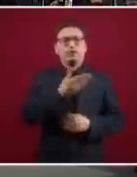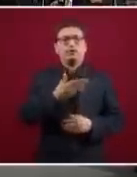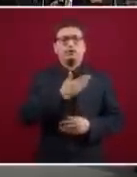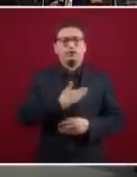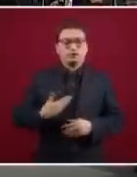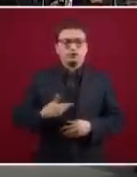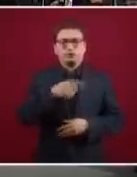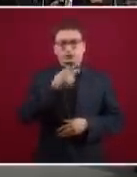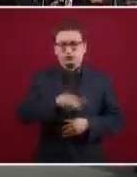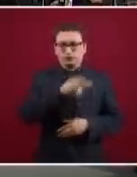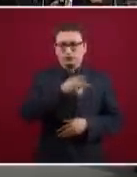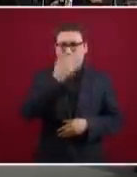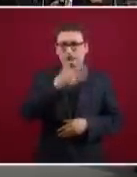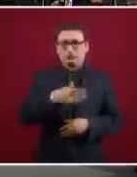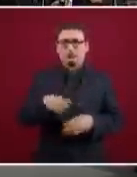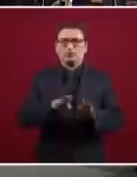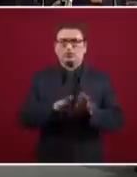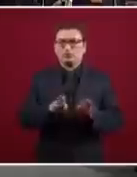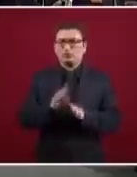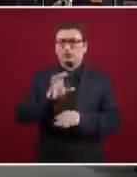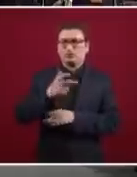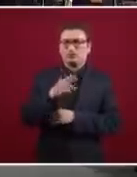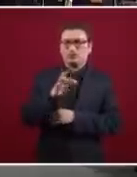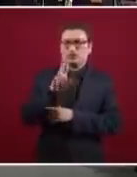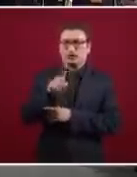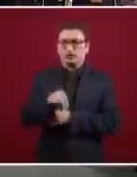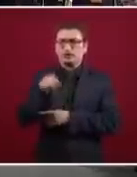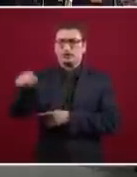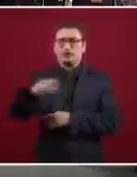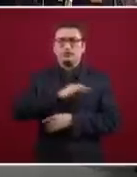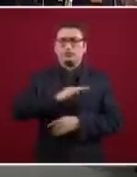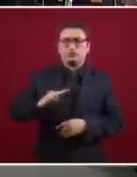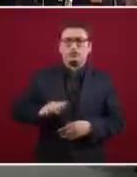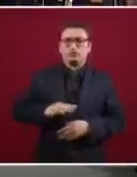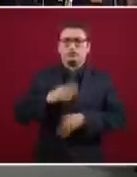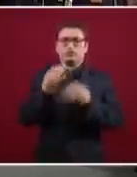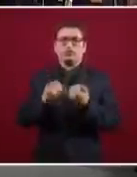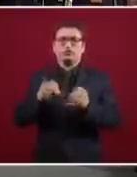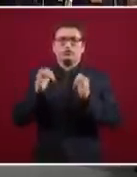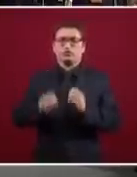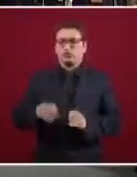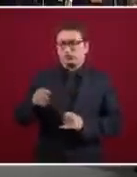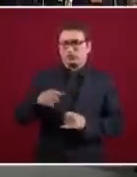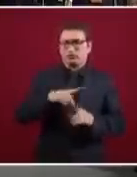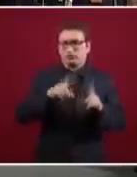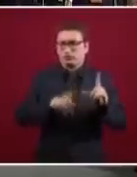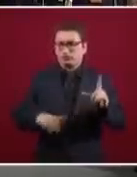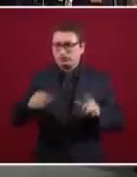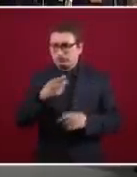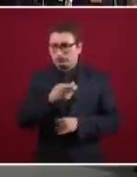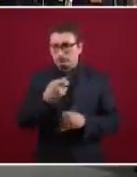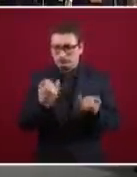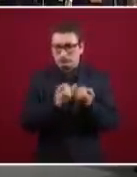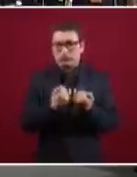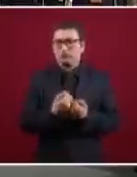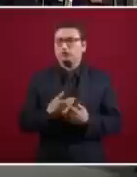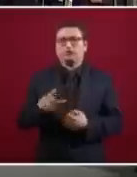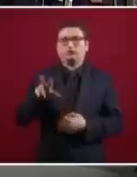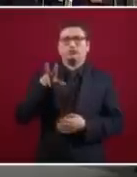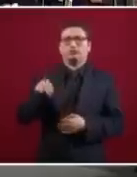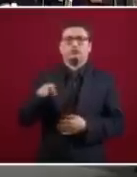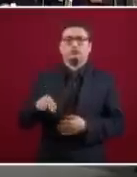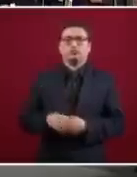entonces la aplicación de un modelo como serán el único municipio autónomo de la república mexicana no es el